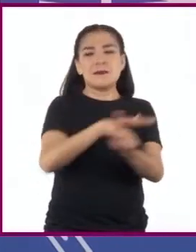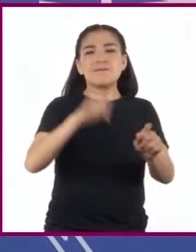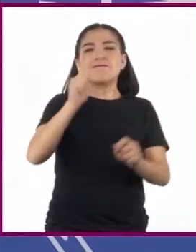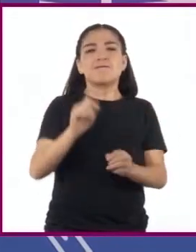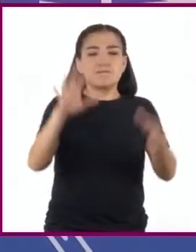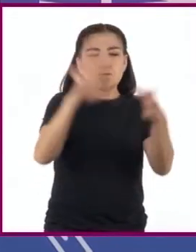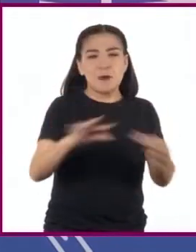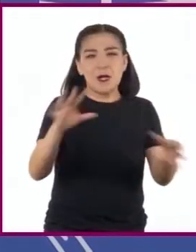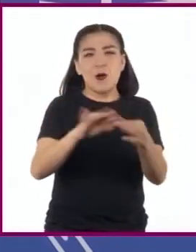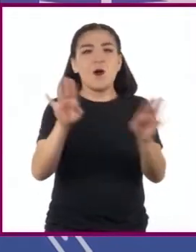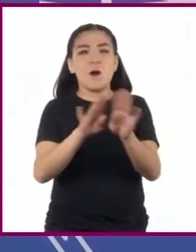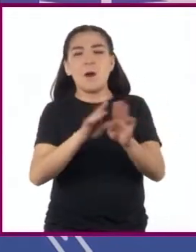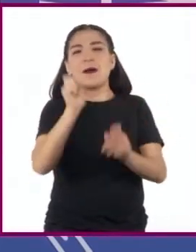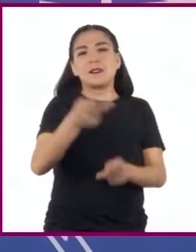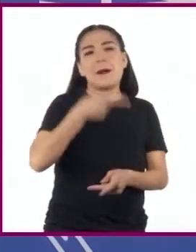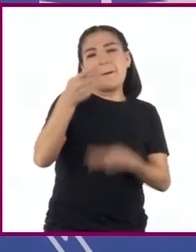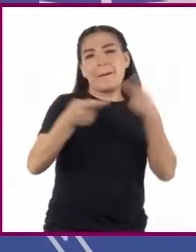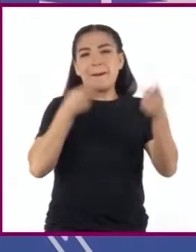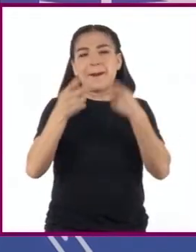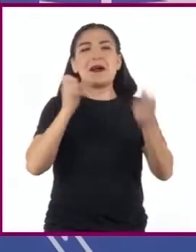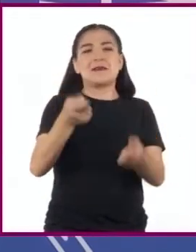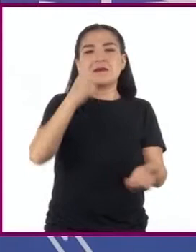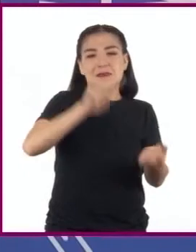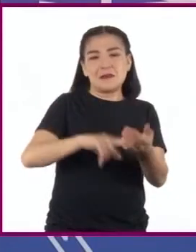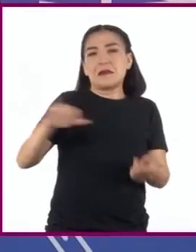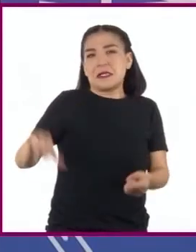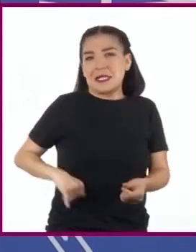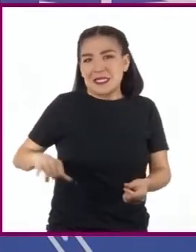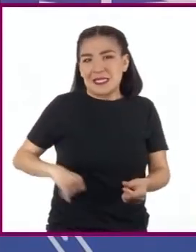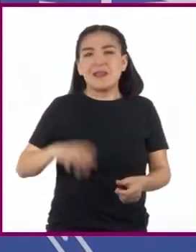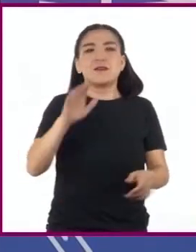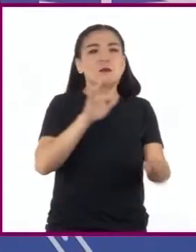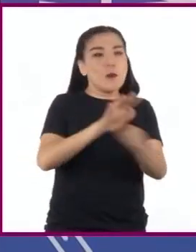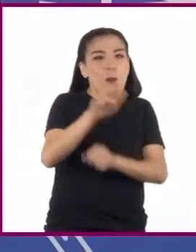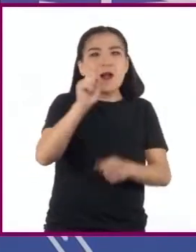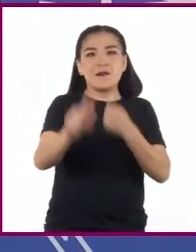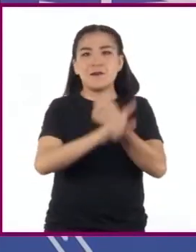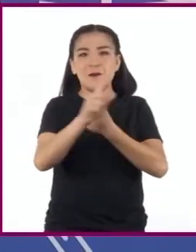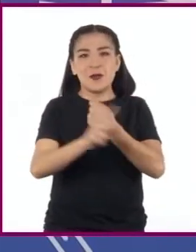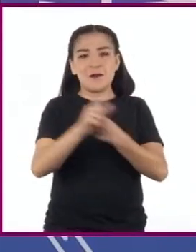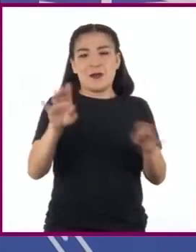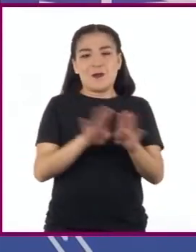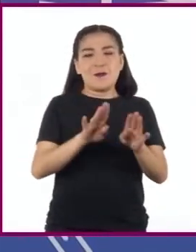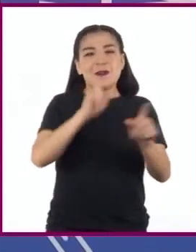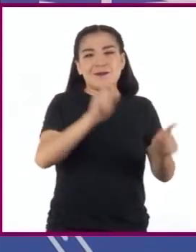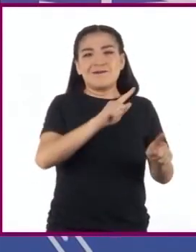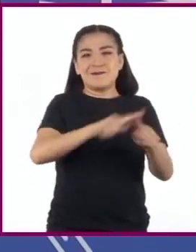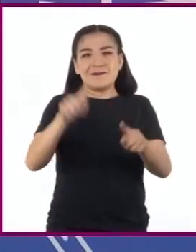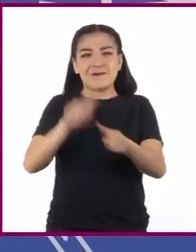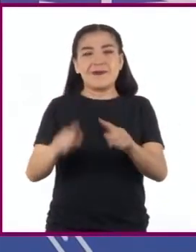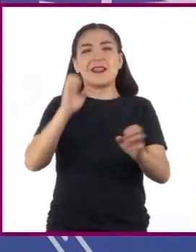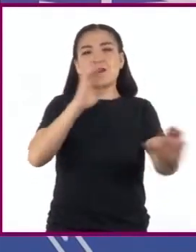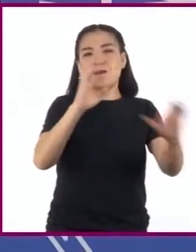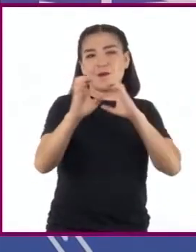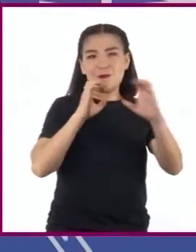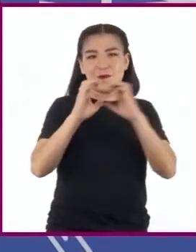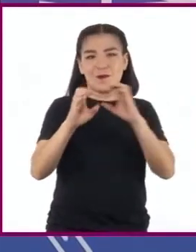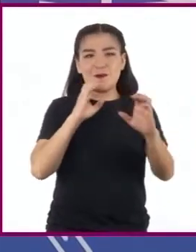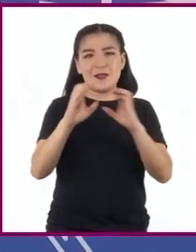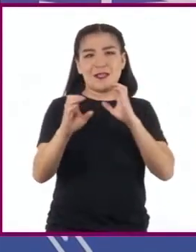escrito sobre un hecho de interés ocurrido recientemente, difundido a través de los diversos medios de